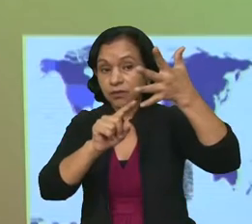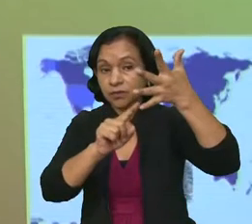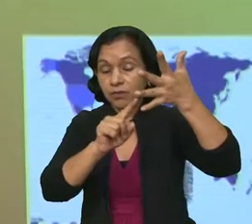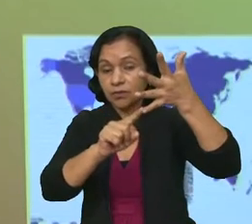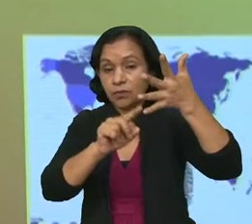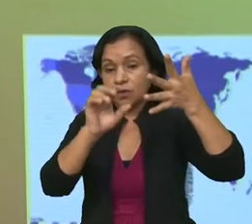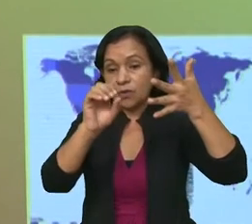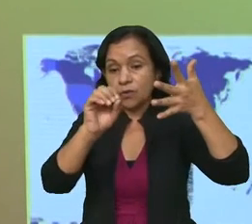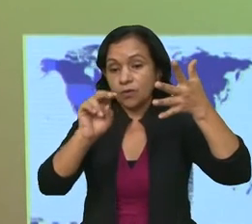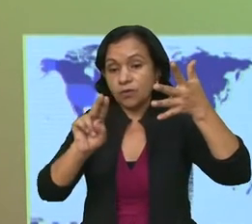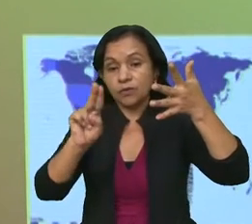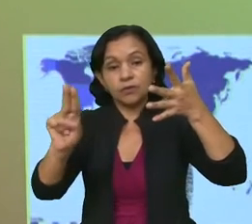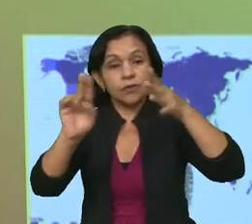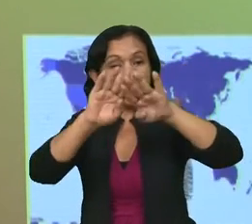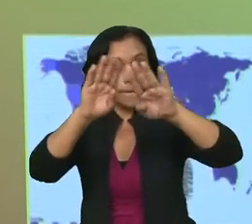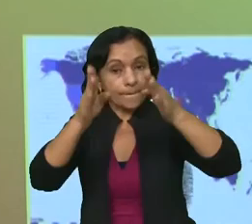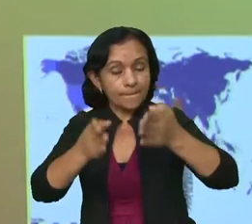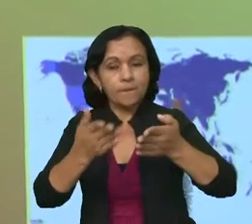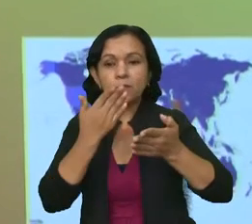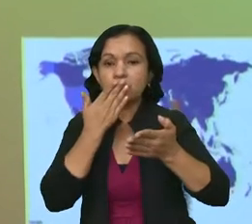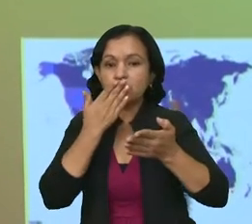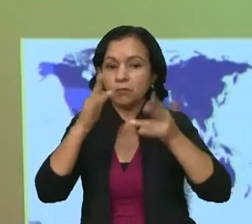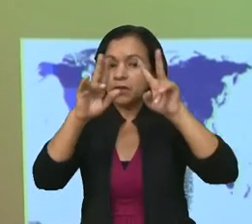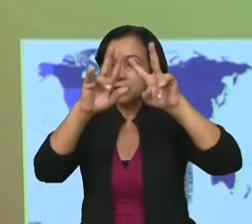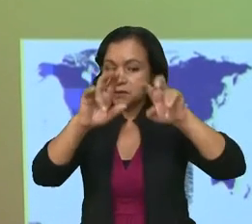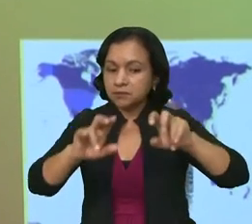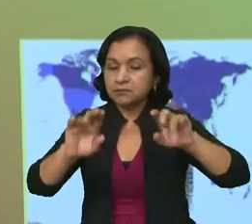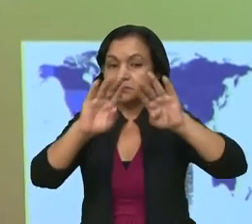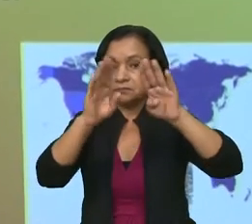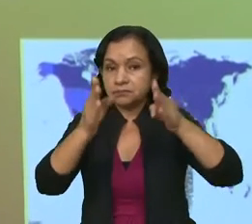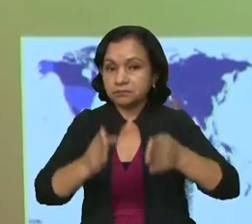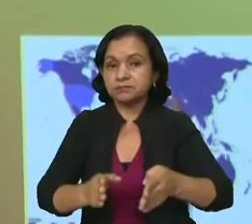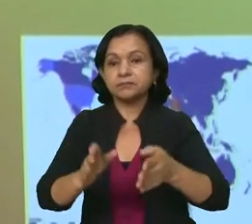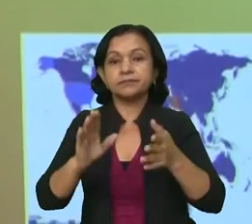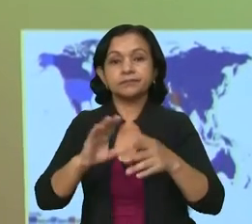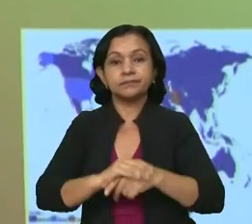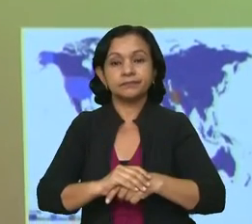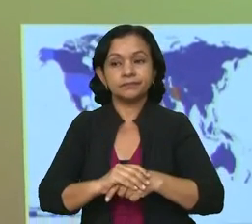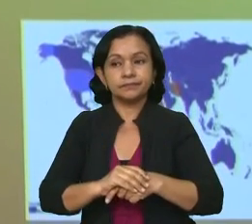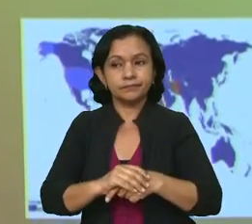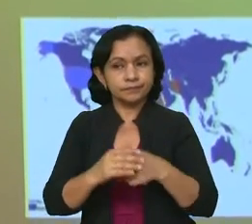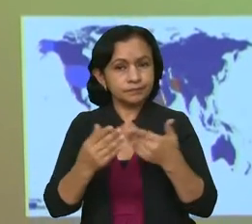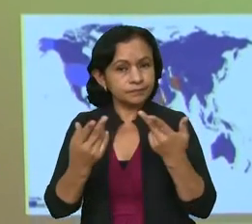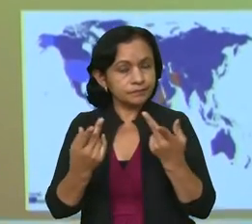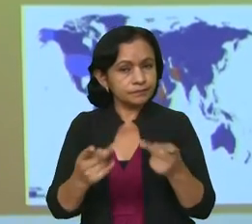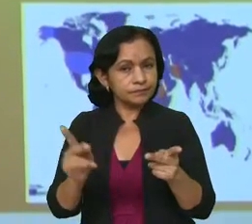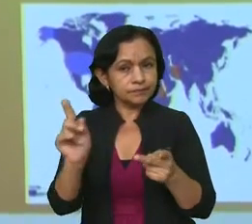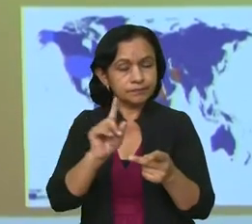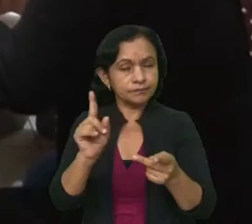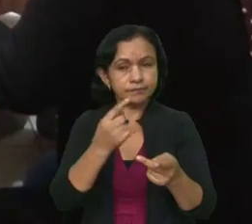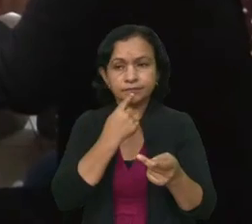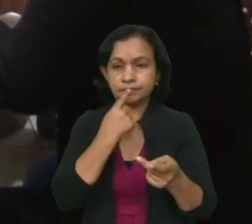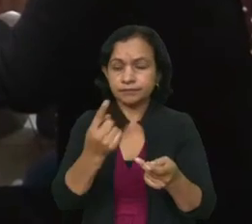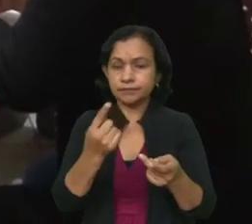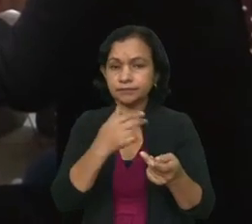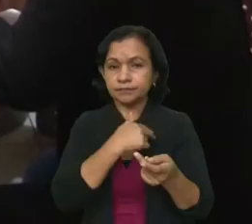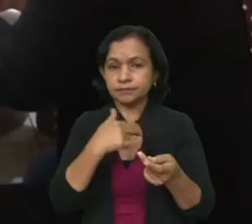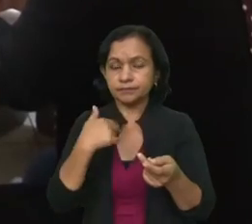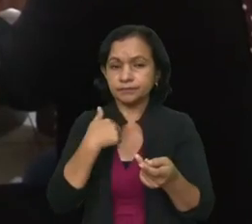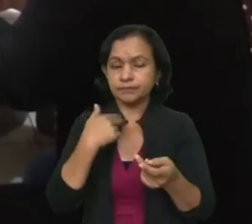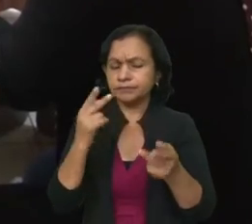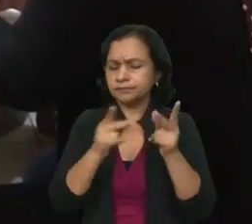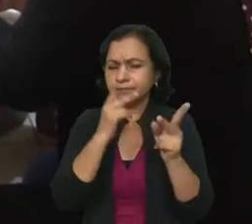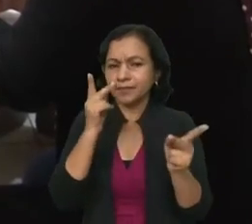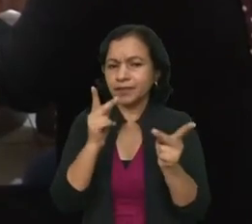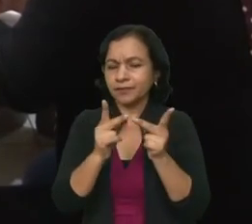Mujer, donde tenemos una buena evaluación dentro de los países de Europa. Pero no así decir de que estamos tan excelentes